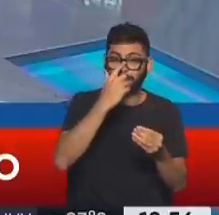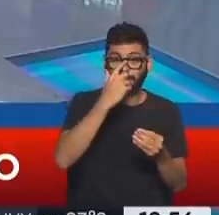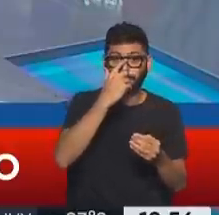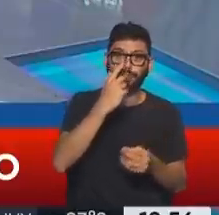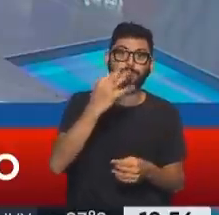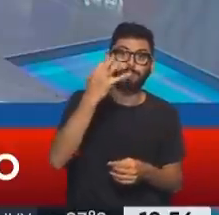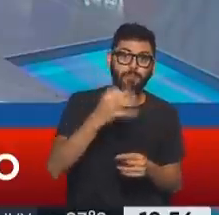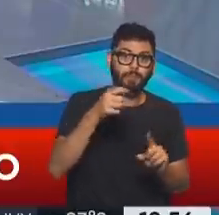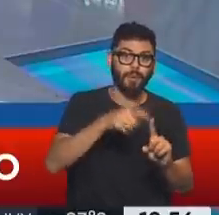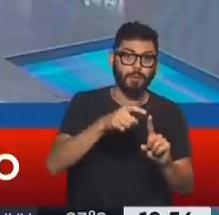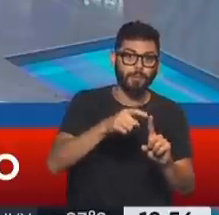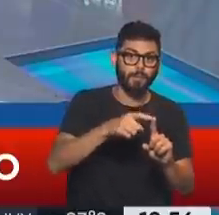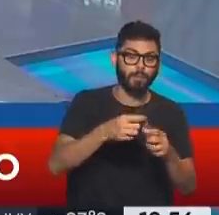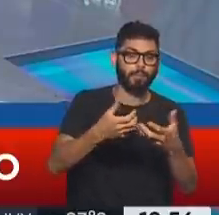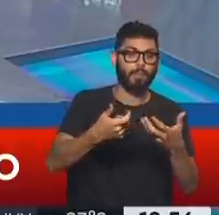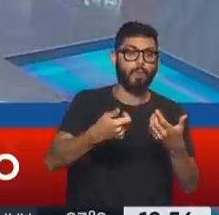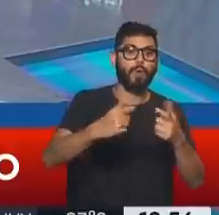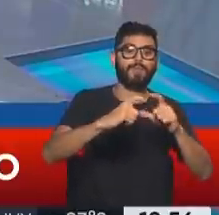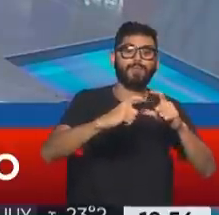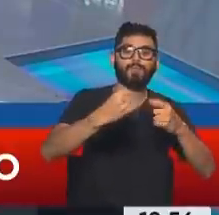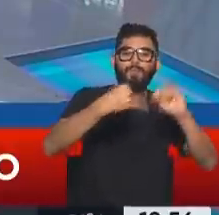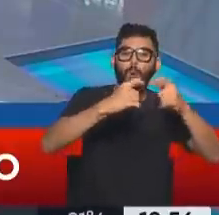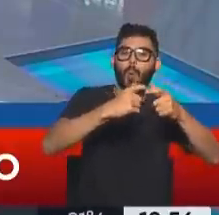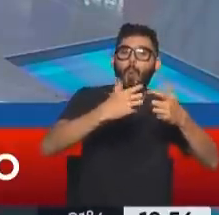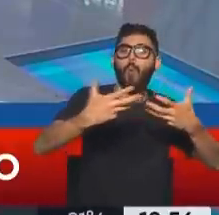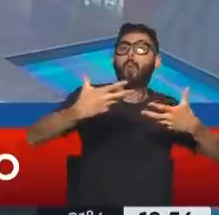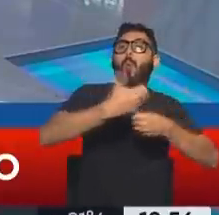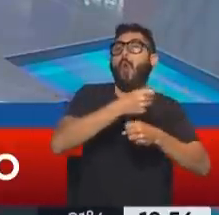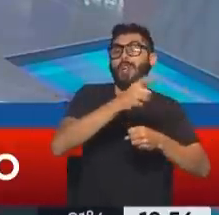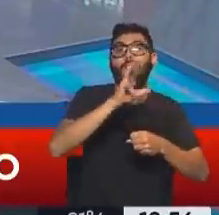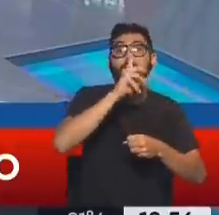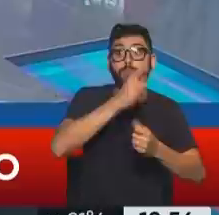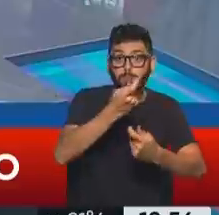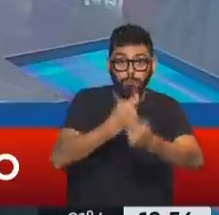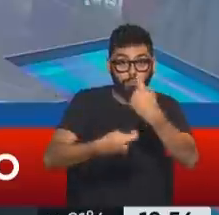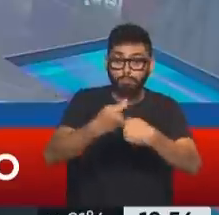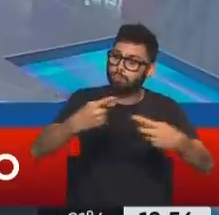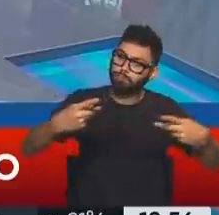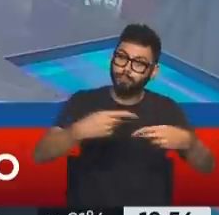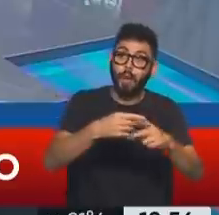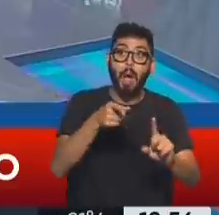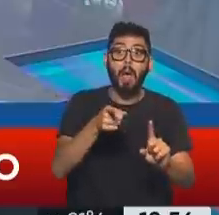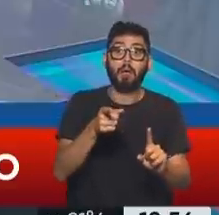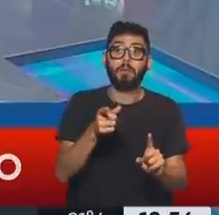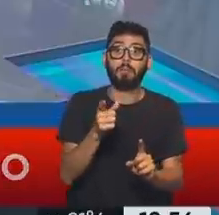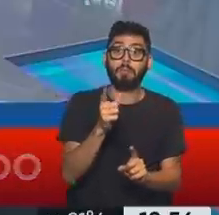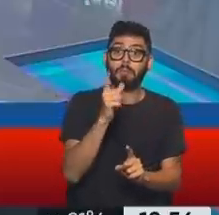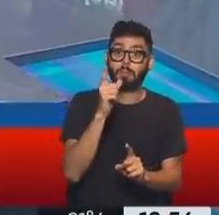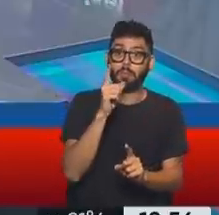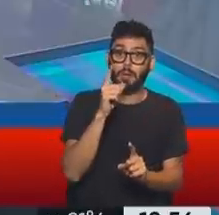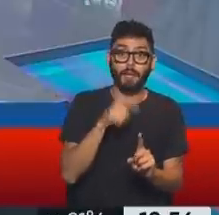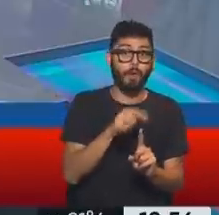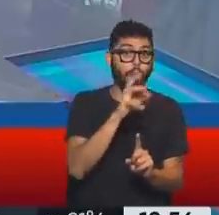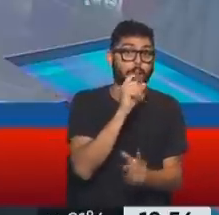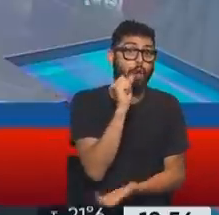de las operaciones de la bolsa rusa me atrevería a decir que de repente estamos viendo cierta debilidad dentro de la economía